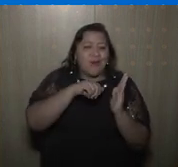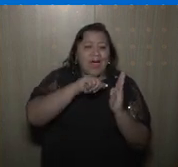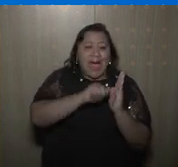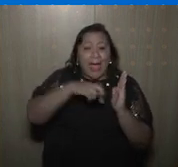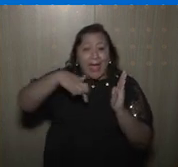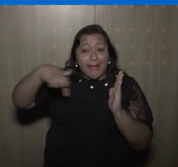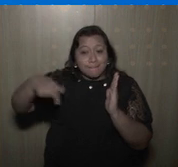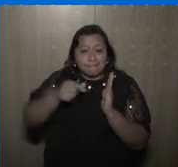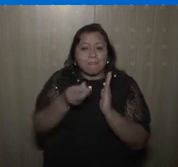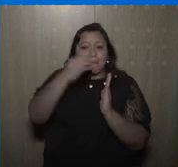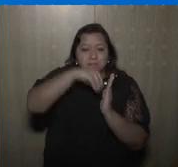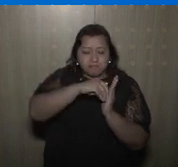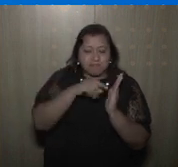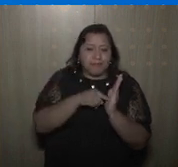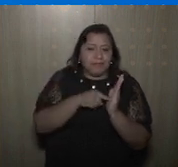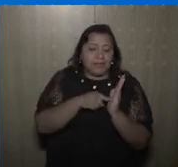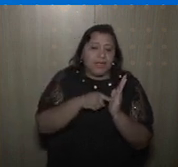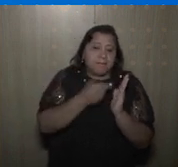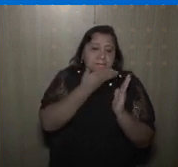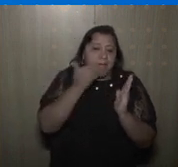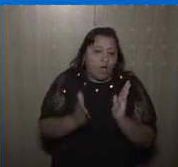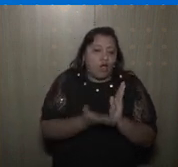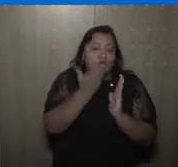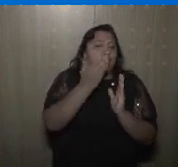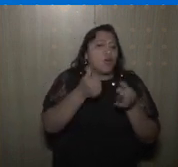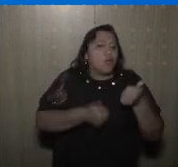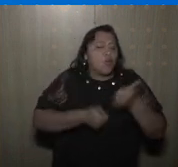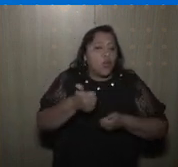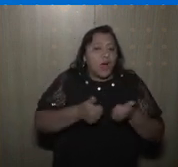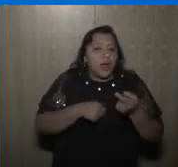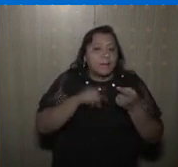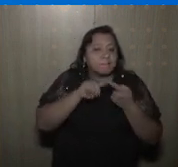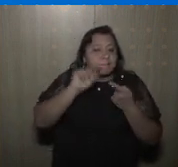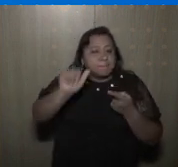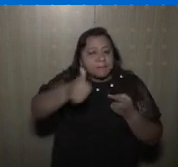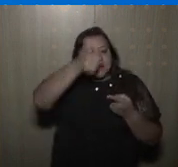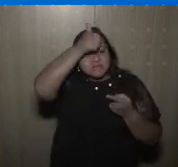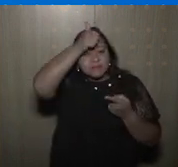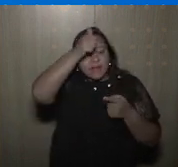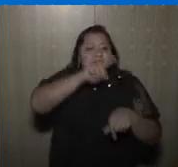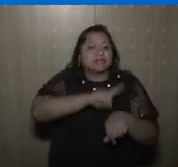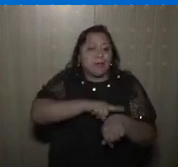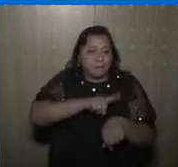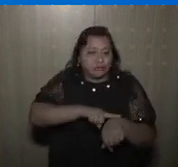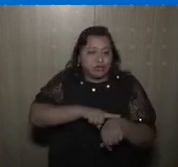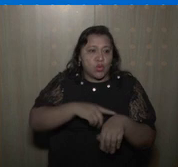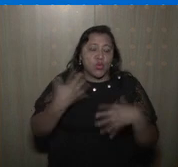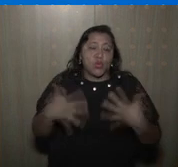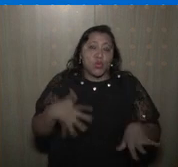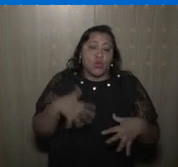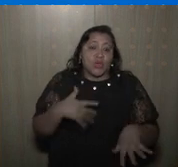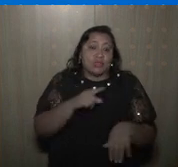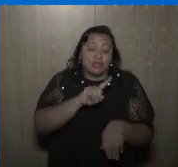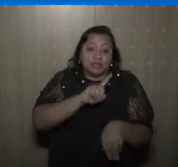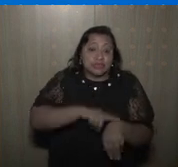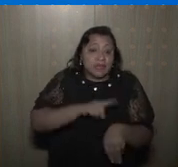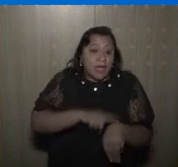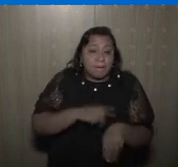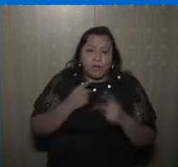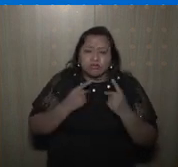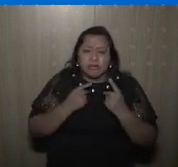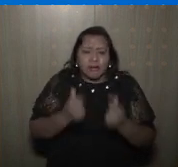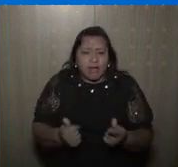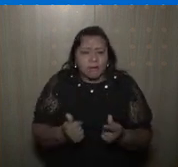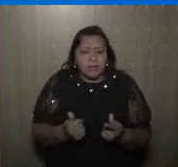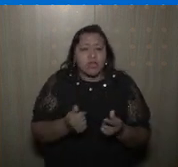mejora y queremos resaltar algunas de ellas. La principal es la que tiene que ver con los tiempos asociados tanto a los procesos de prerradicado